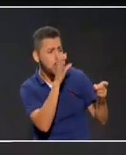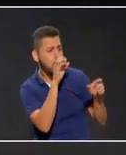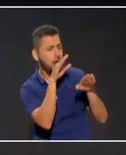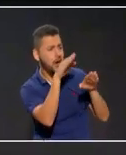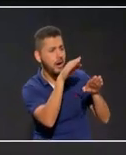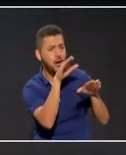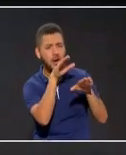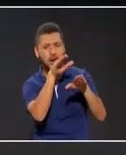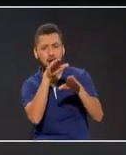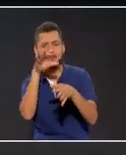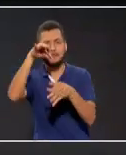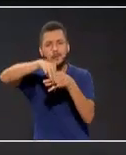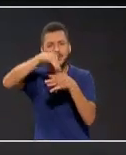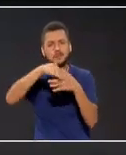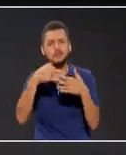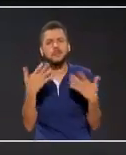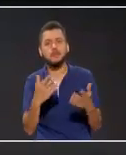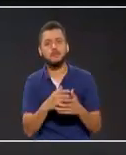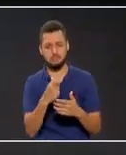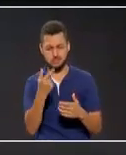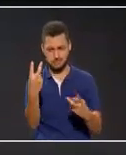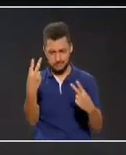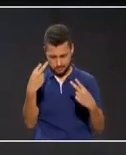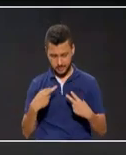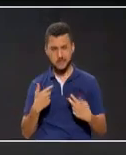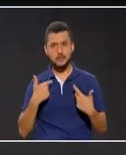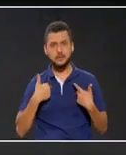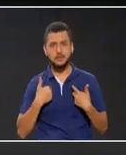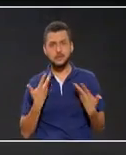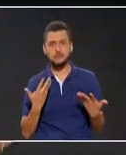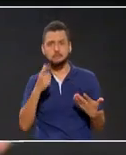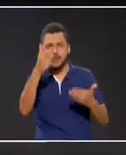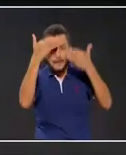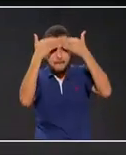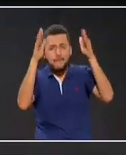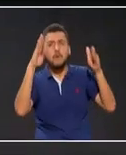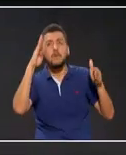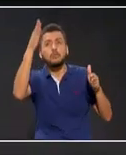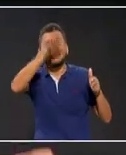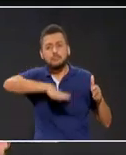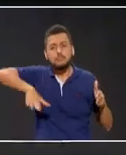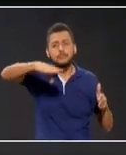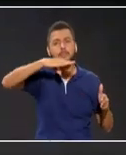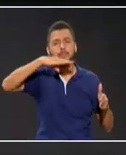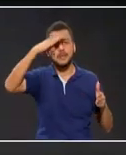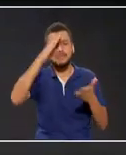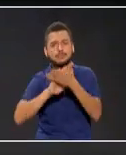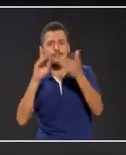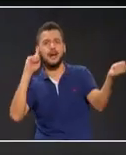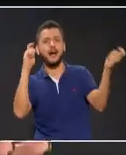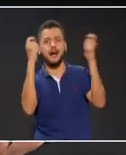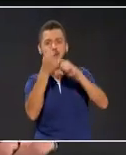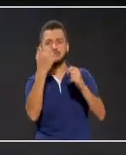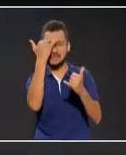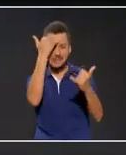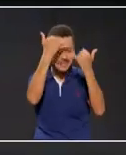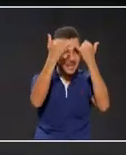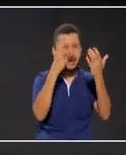ni contra otro. Pueden votar con esperanza, sin miedo, por las ideas, por los proyectos, por